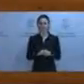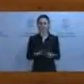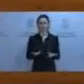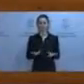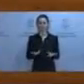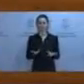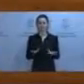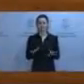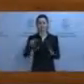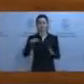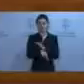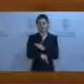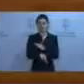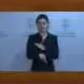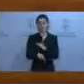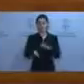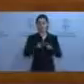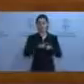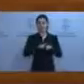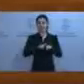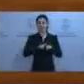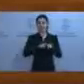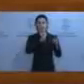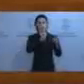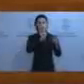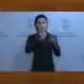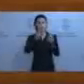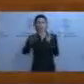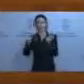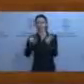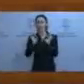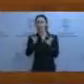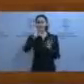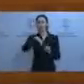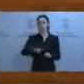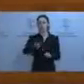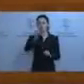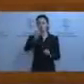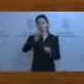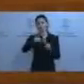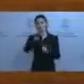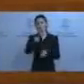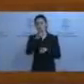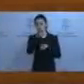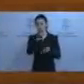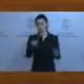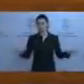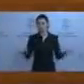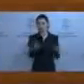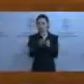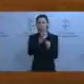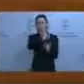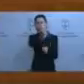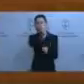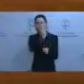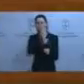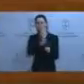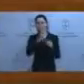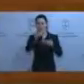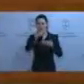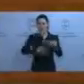se entró a tratar en profundidad en ningún aspecto del tema, salvo en uno que luego comentaré, el resumen de todo lo que se puede apreciar en esta noticia de un